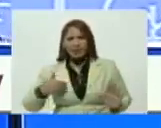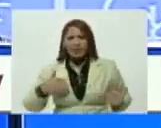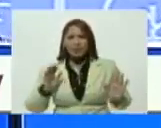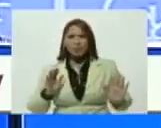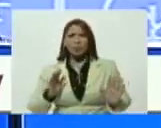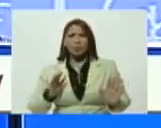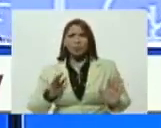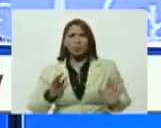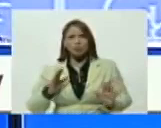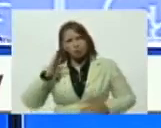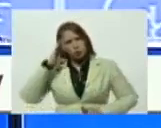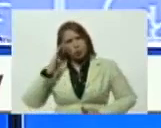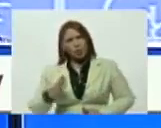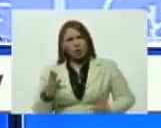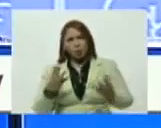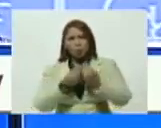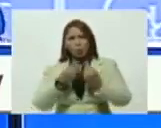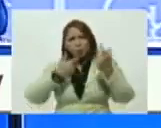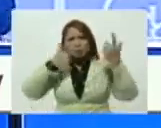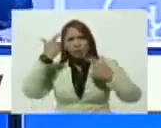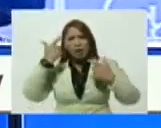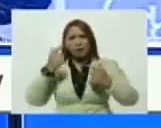como soldados de Chávez a su lado,